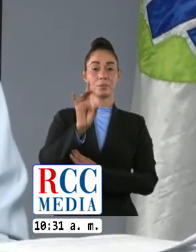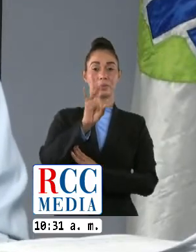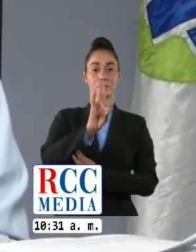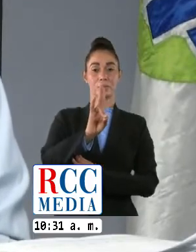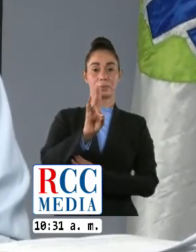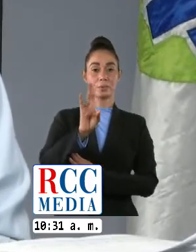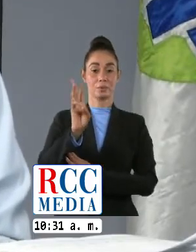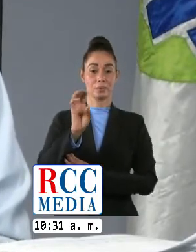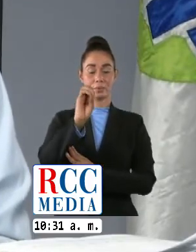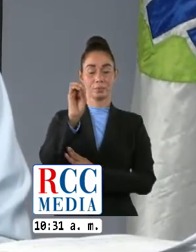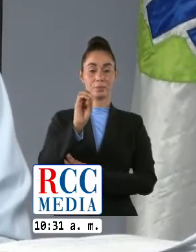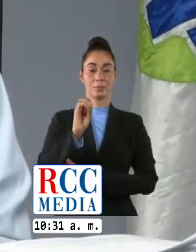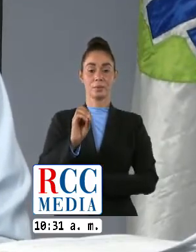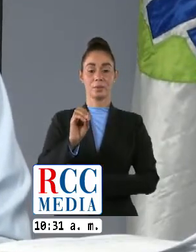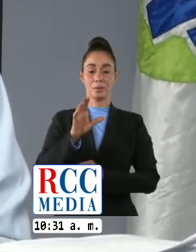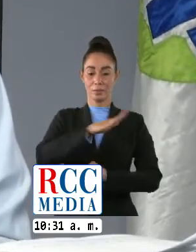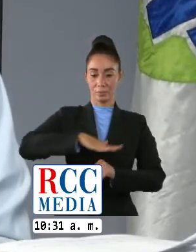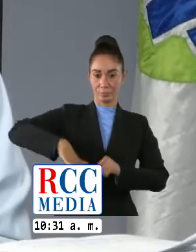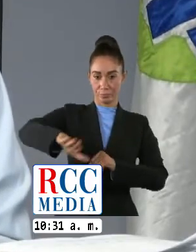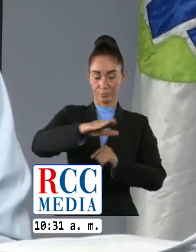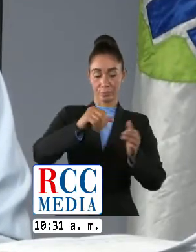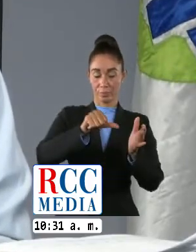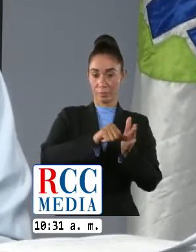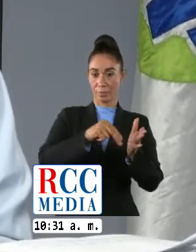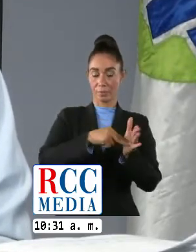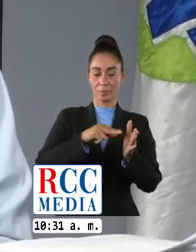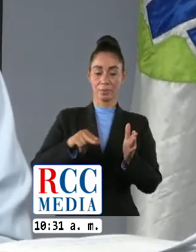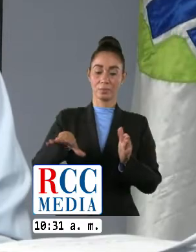47.76 en el Gran Santo Domingo,